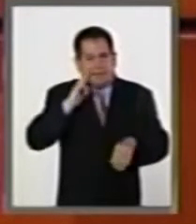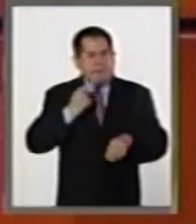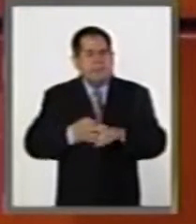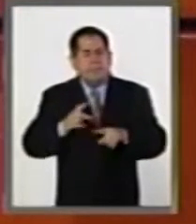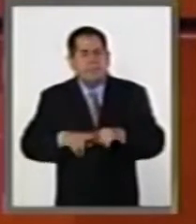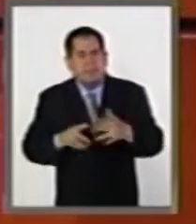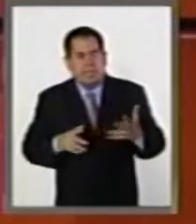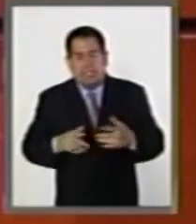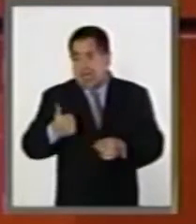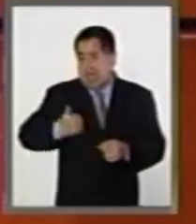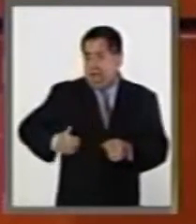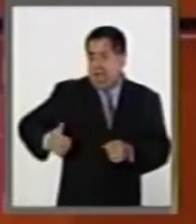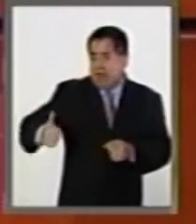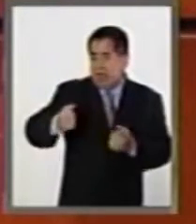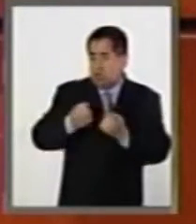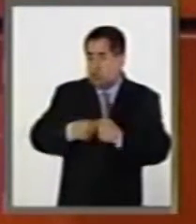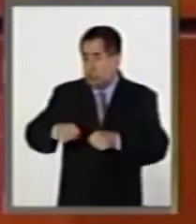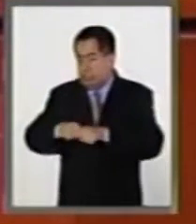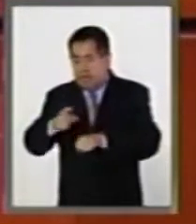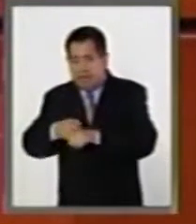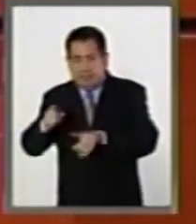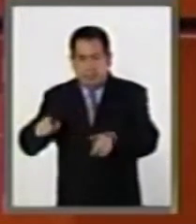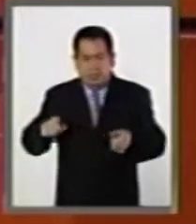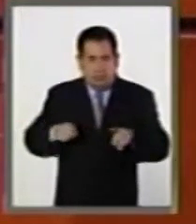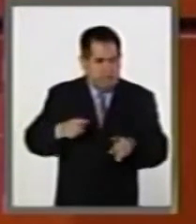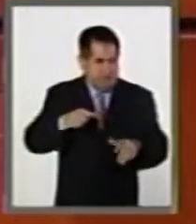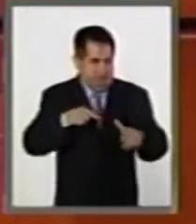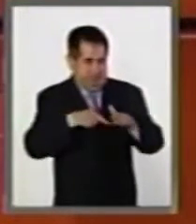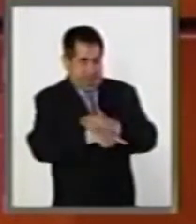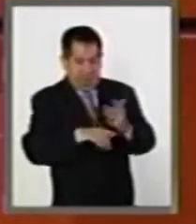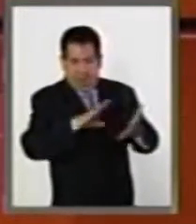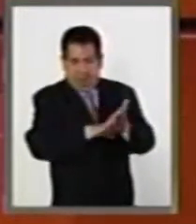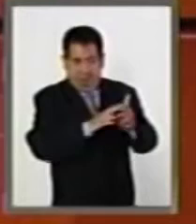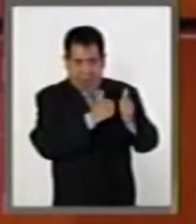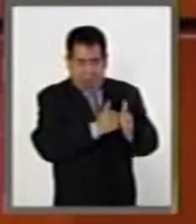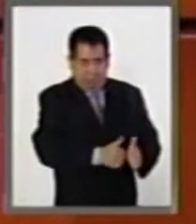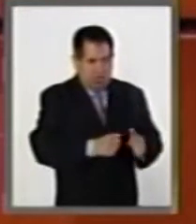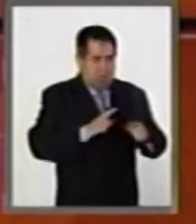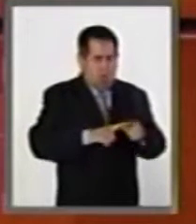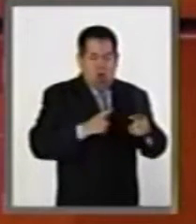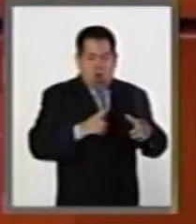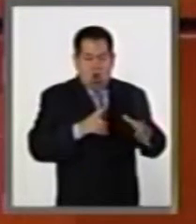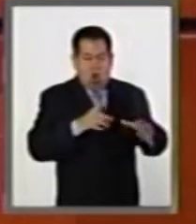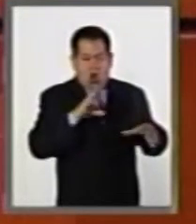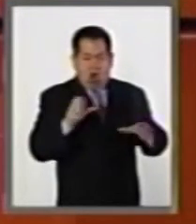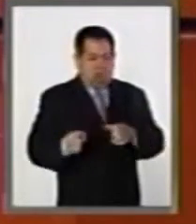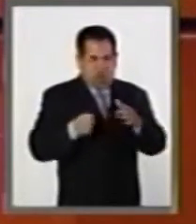cada sociedad garantizar que la privación o restricción de